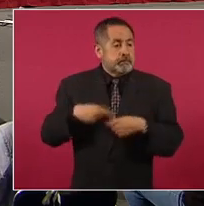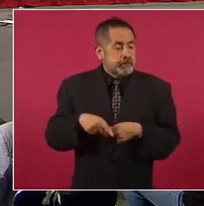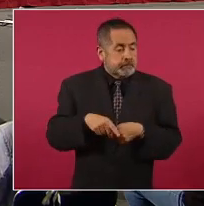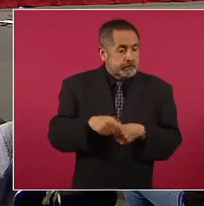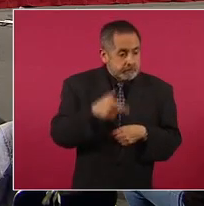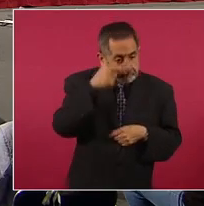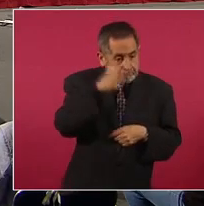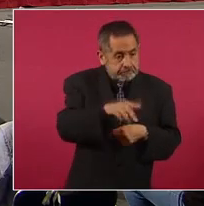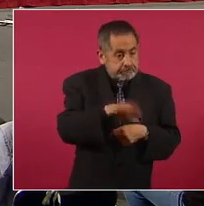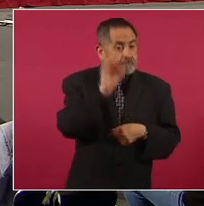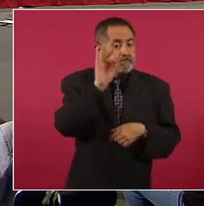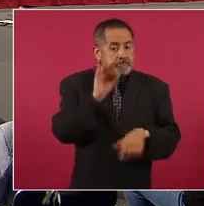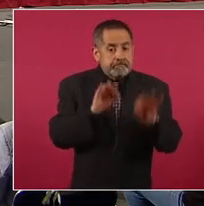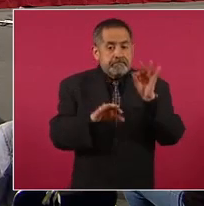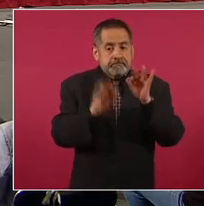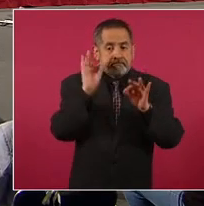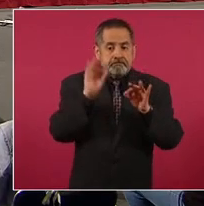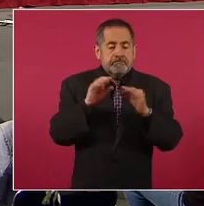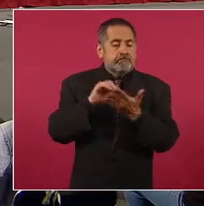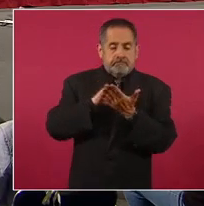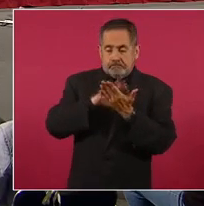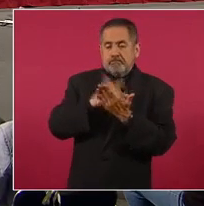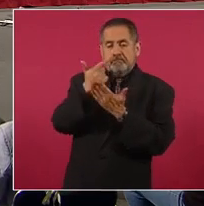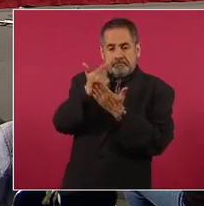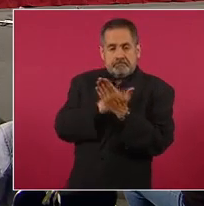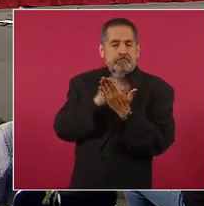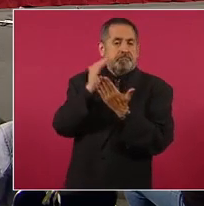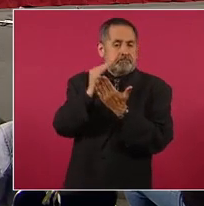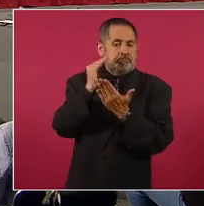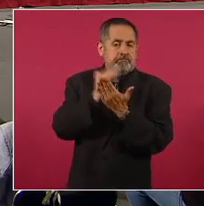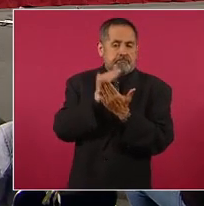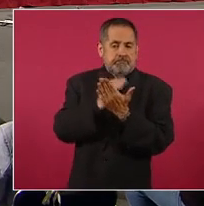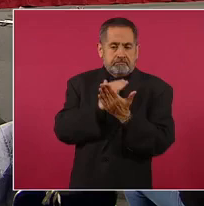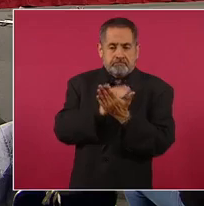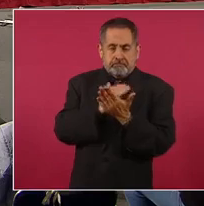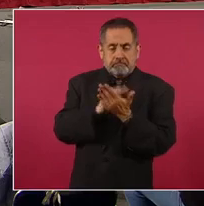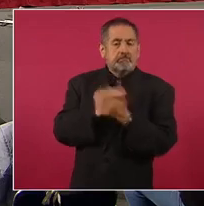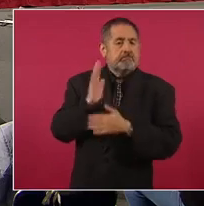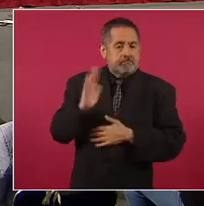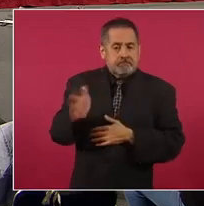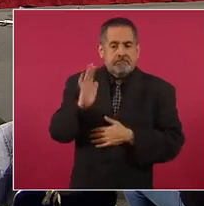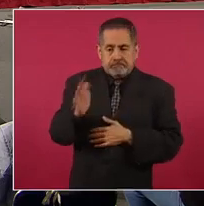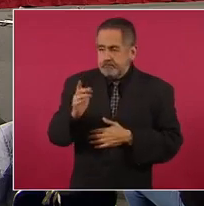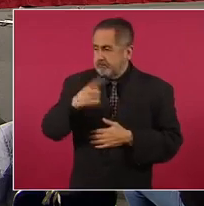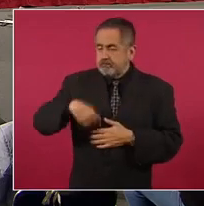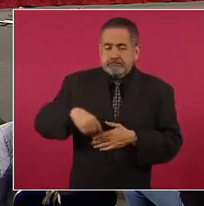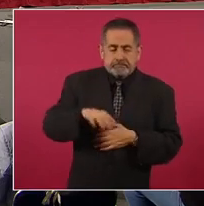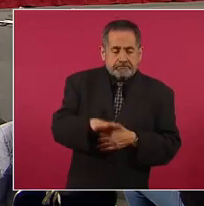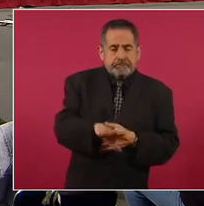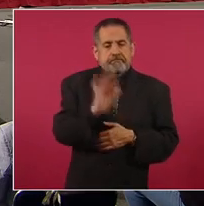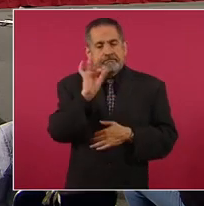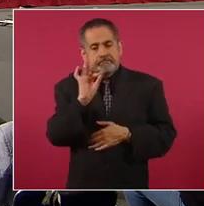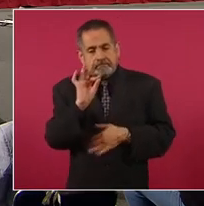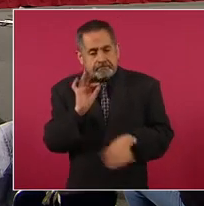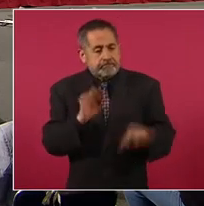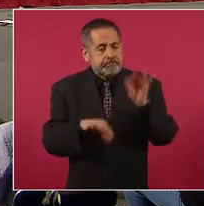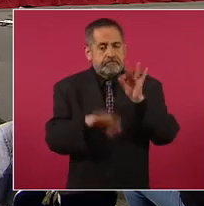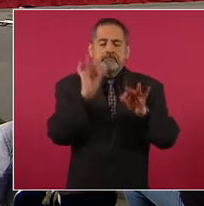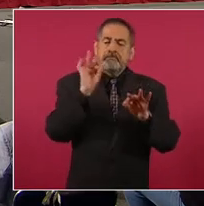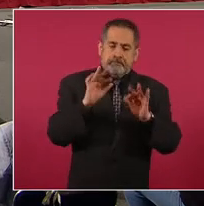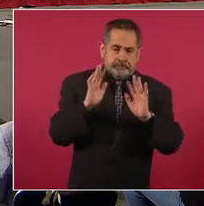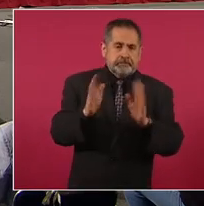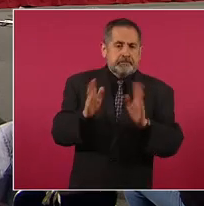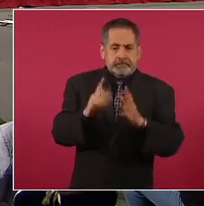desaparecidas sigue un registro importante de crecimiento, es mayor ya, afortunadamente, el número